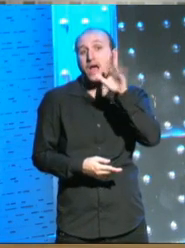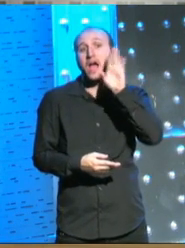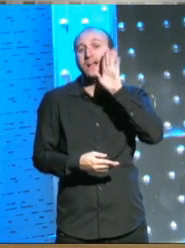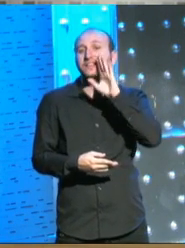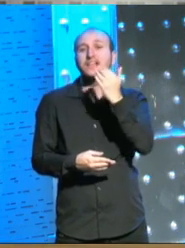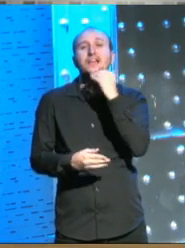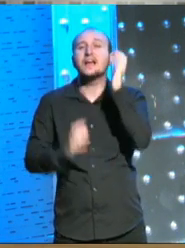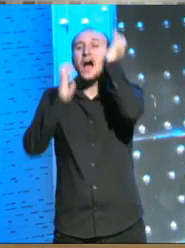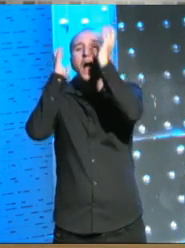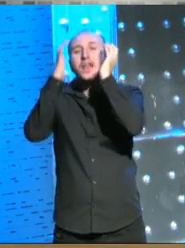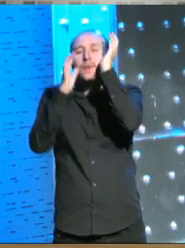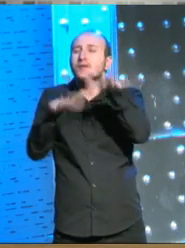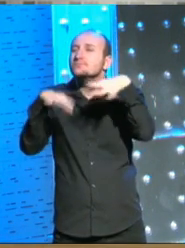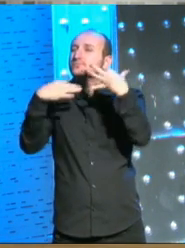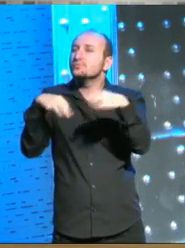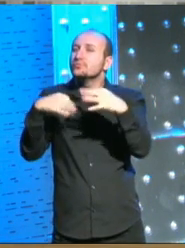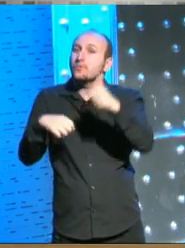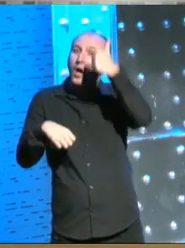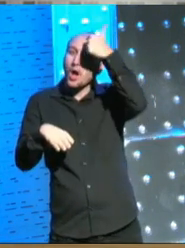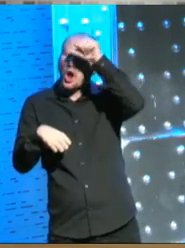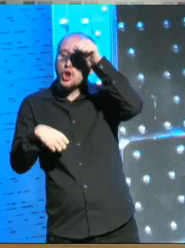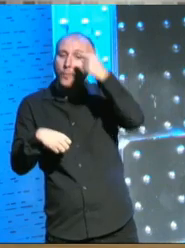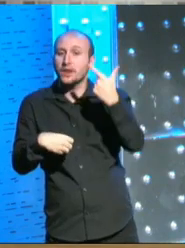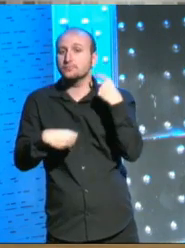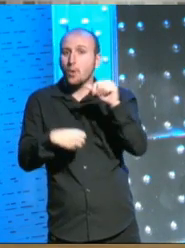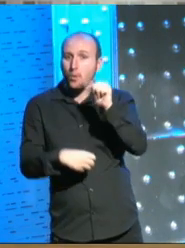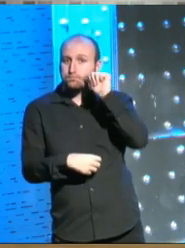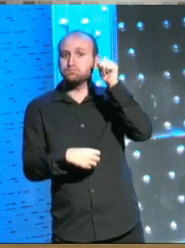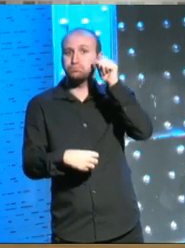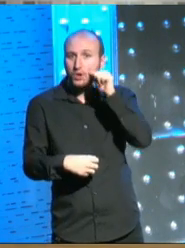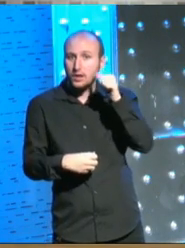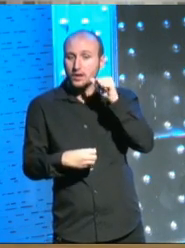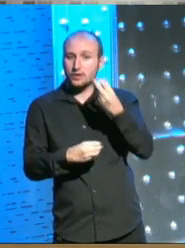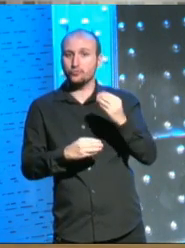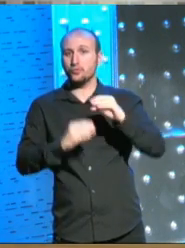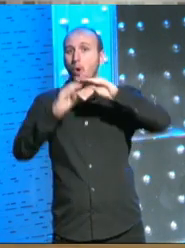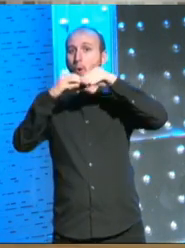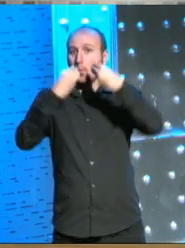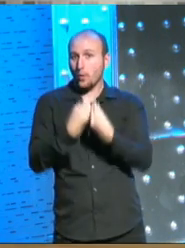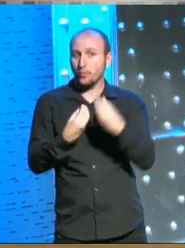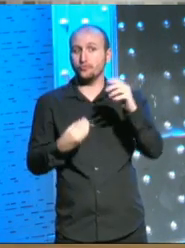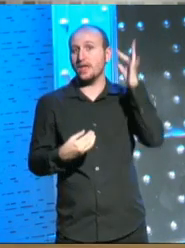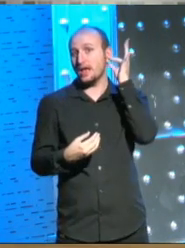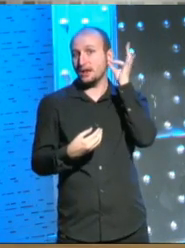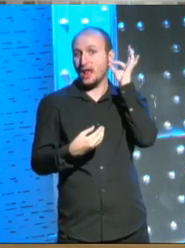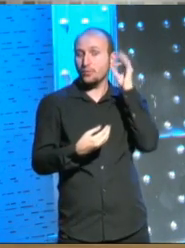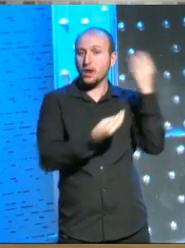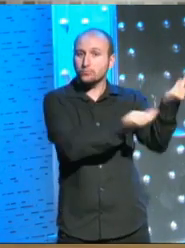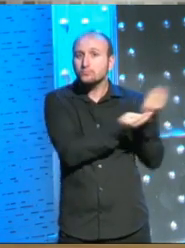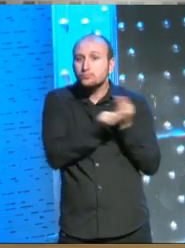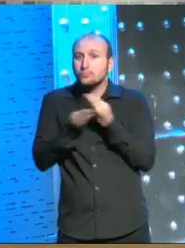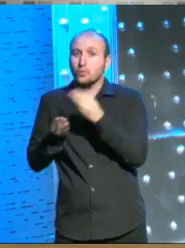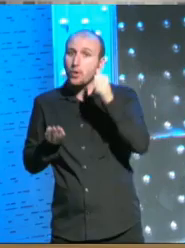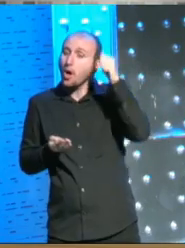singular que el macho fecunda los huevos que ha depositado previamente la hembra. O sea, la hembra pone los huevos y el